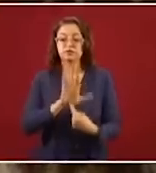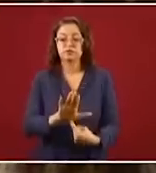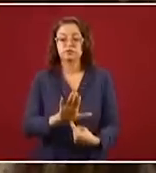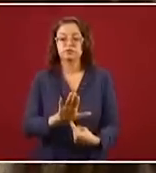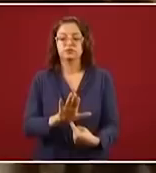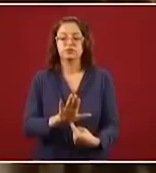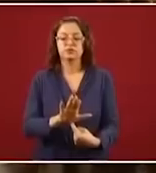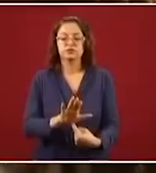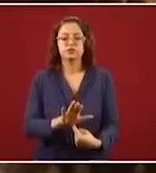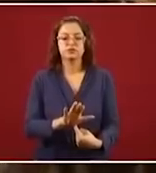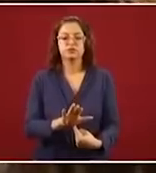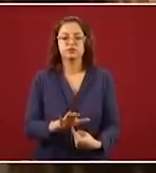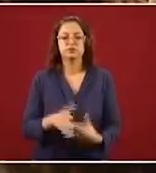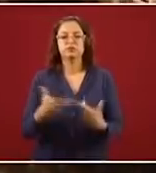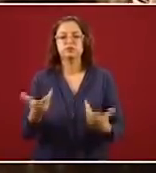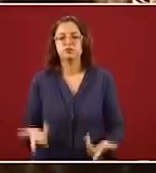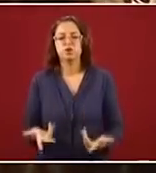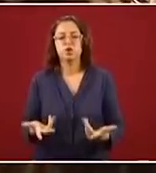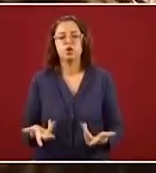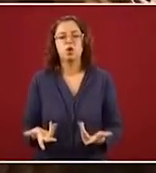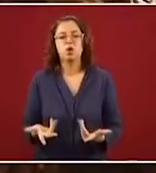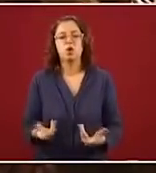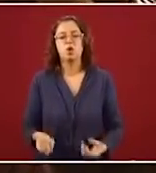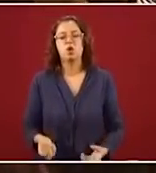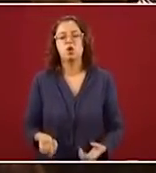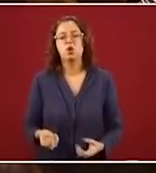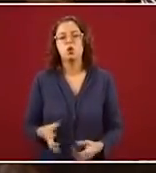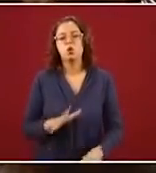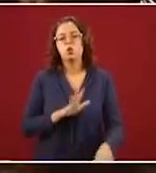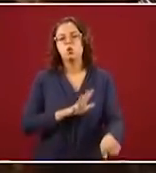de el tipo de equipo médico